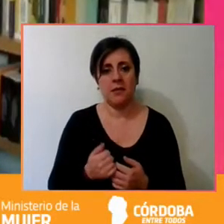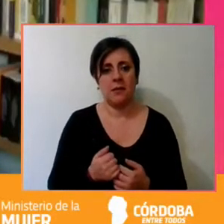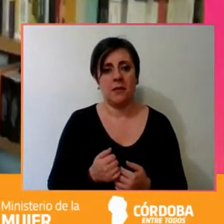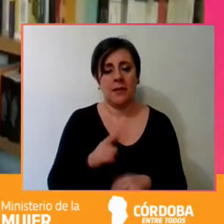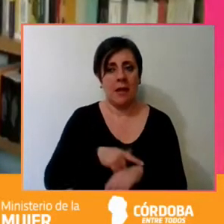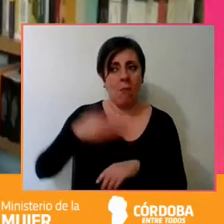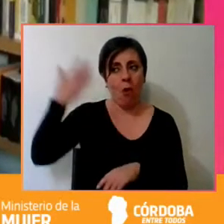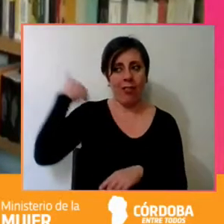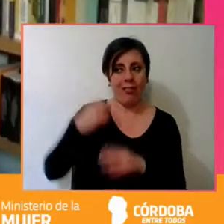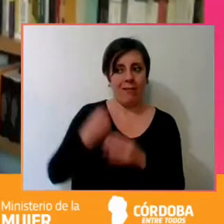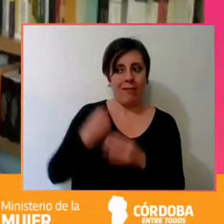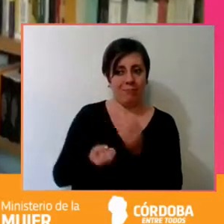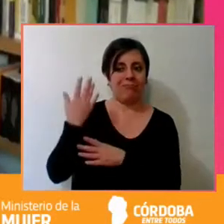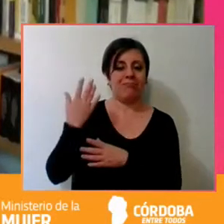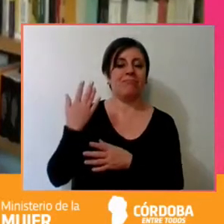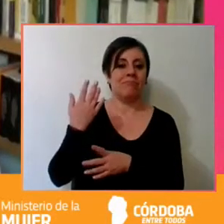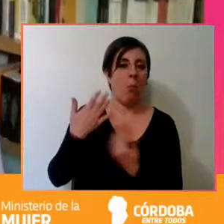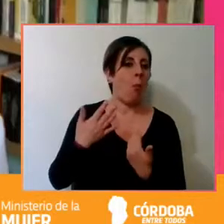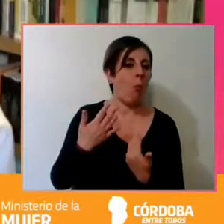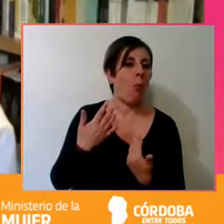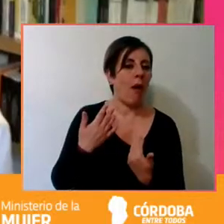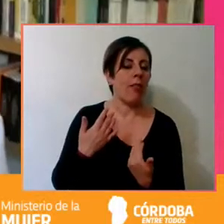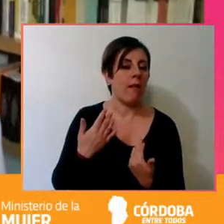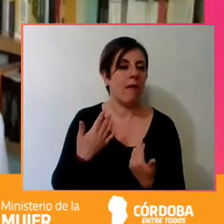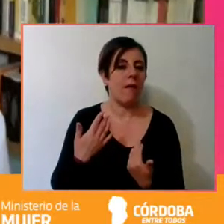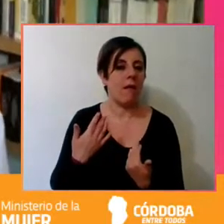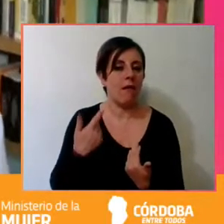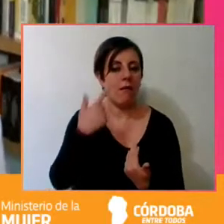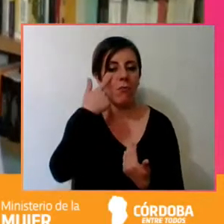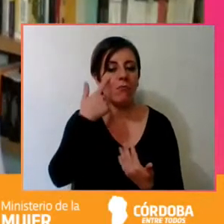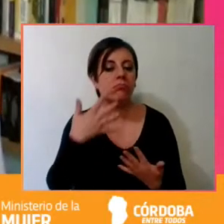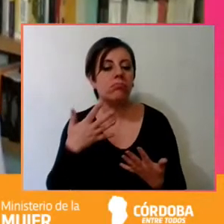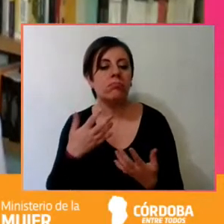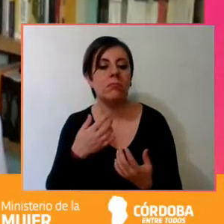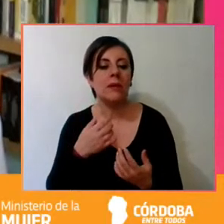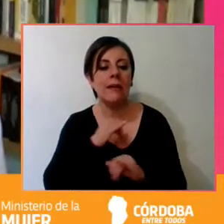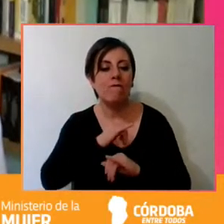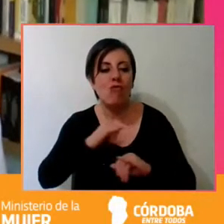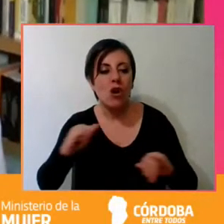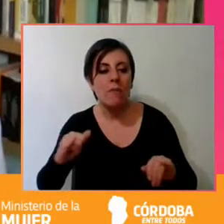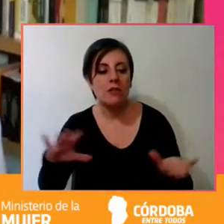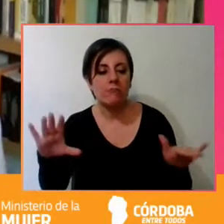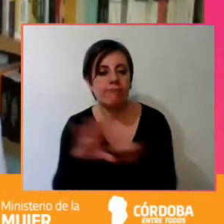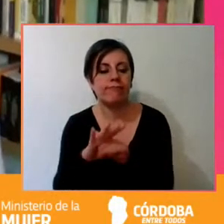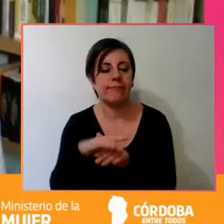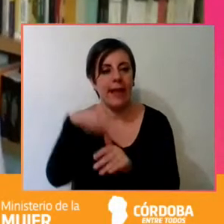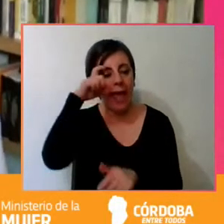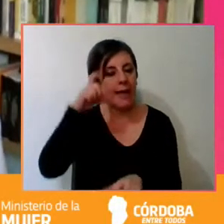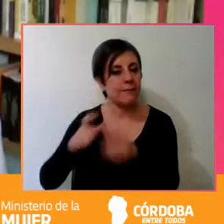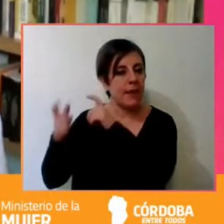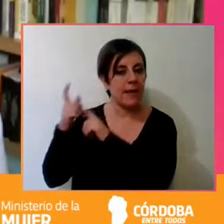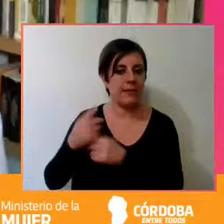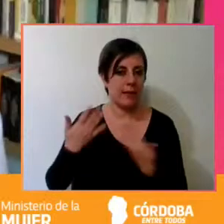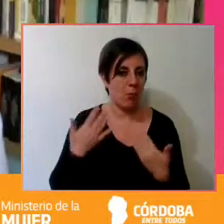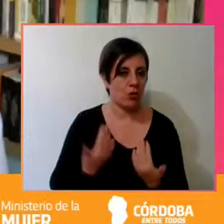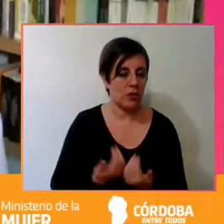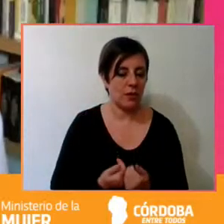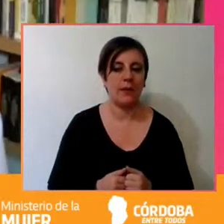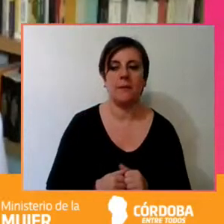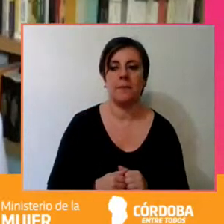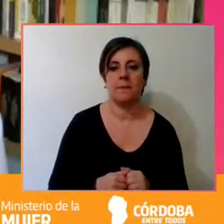tiempo y con las cuales se puede allegar la mejor información y la mejor experiencia posible.